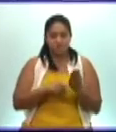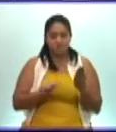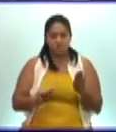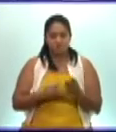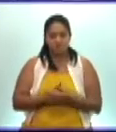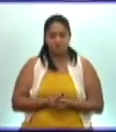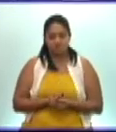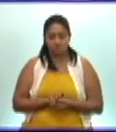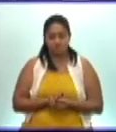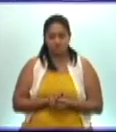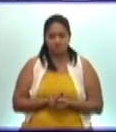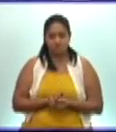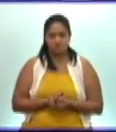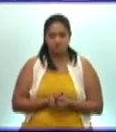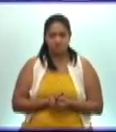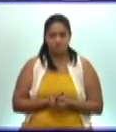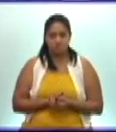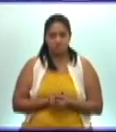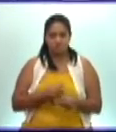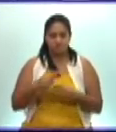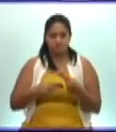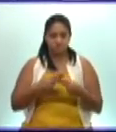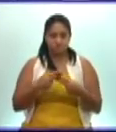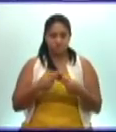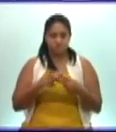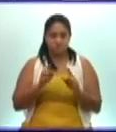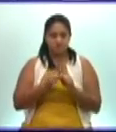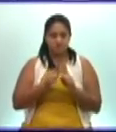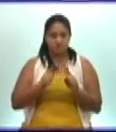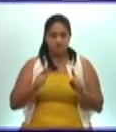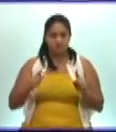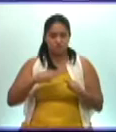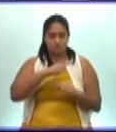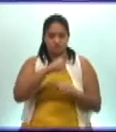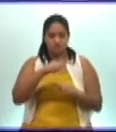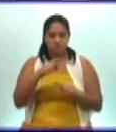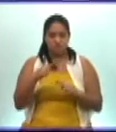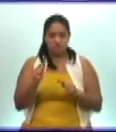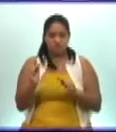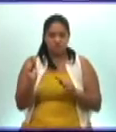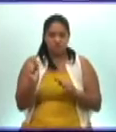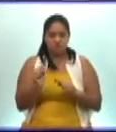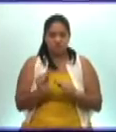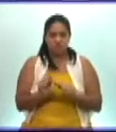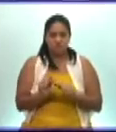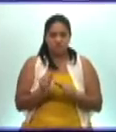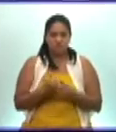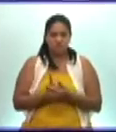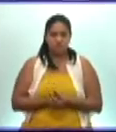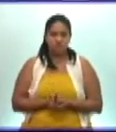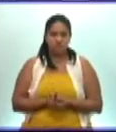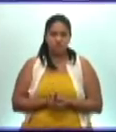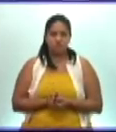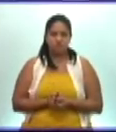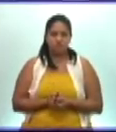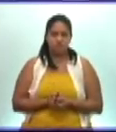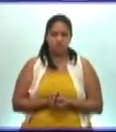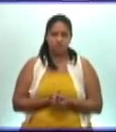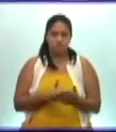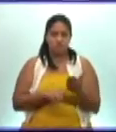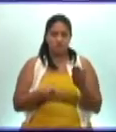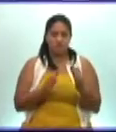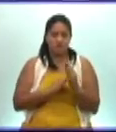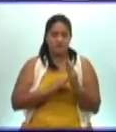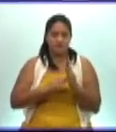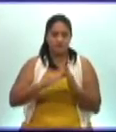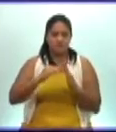frecuencia de la onda y hace que la longitud de onda sea más corta. Los rayos gamma son las ondas más cortas y con energía más alta del espectro. Así